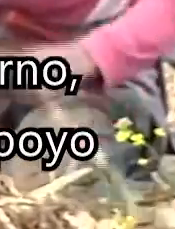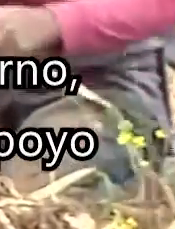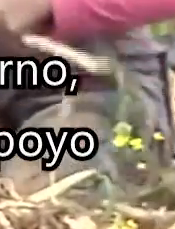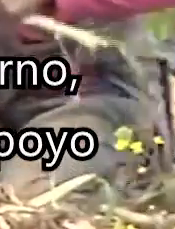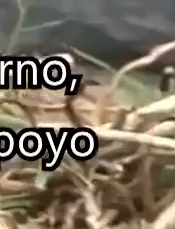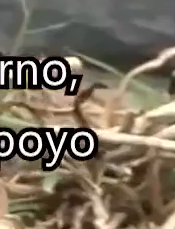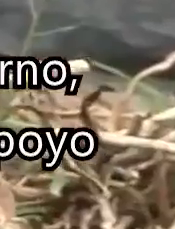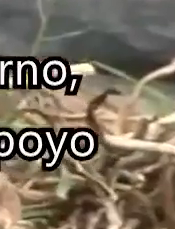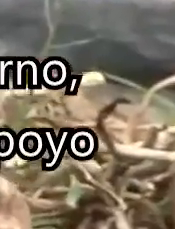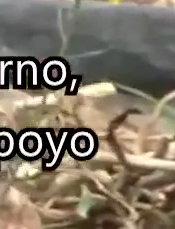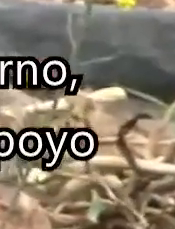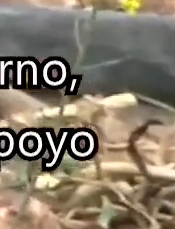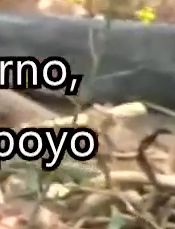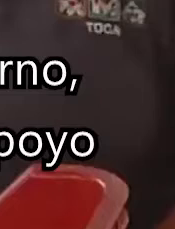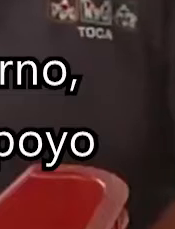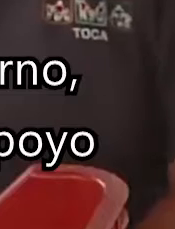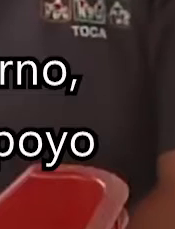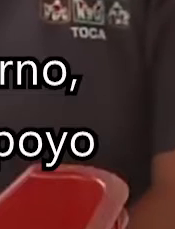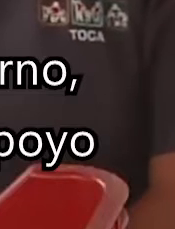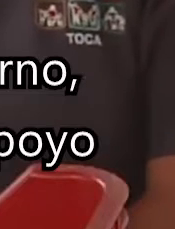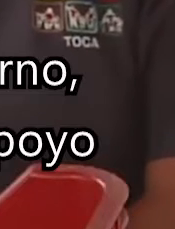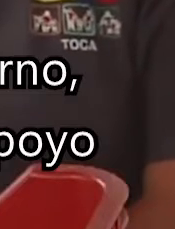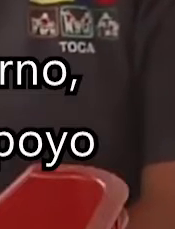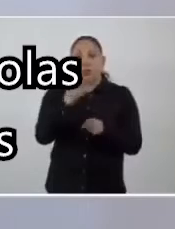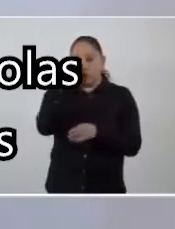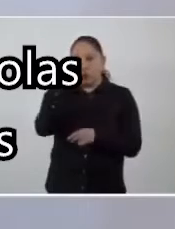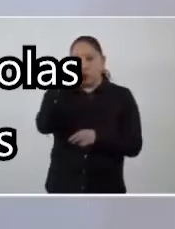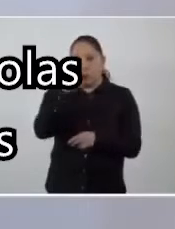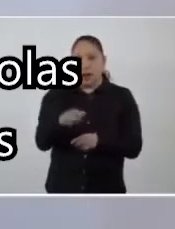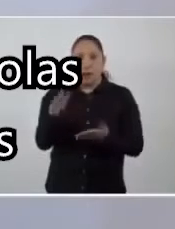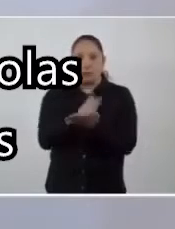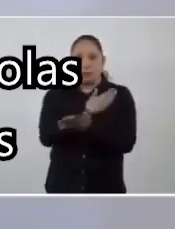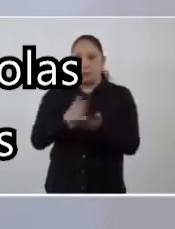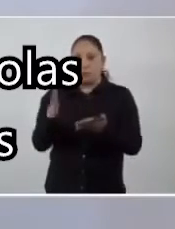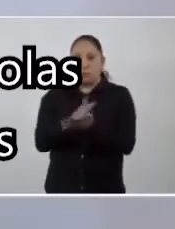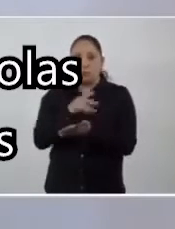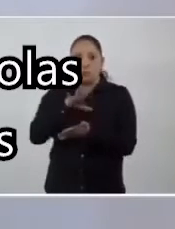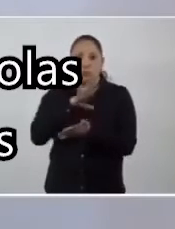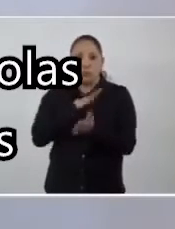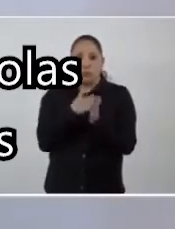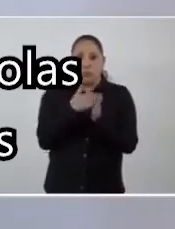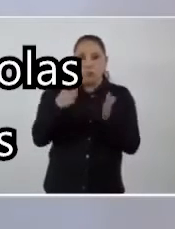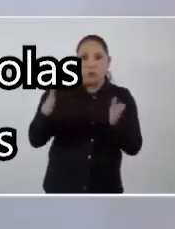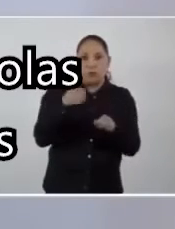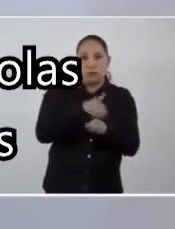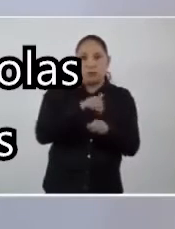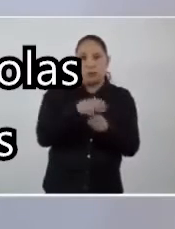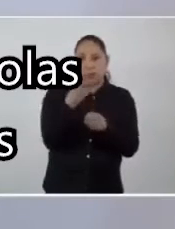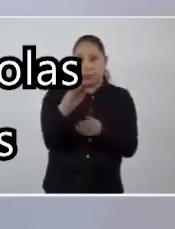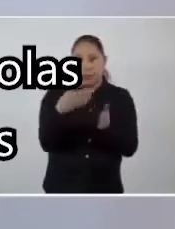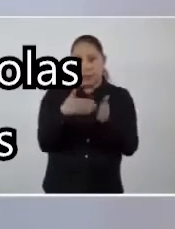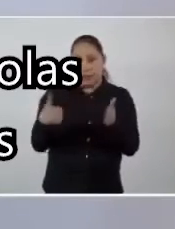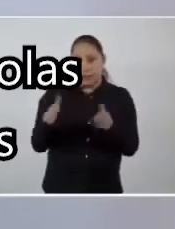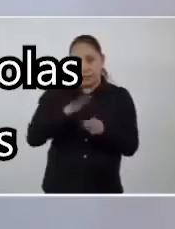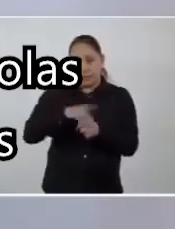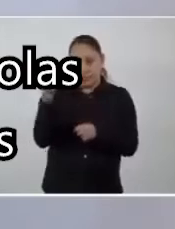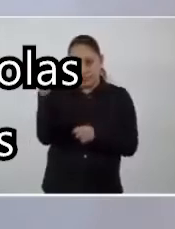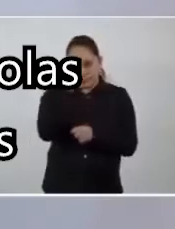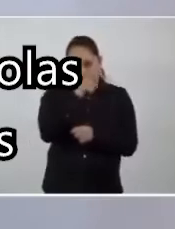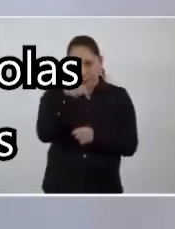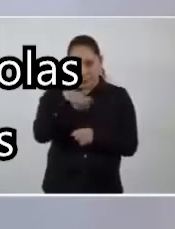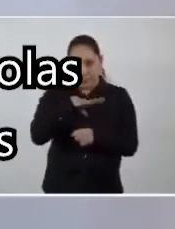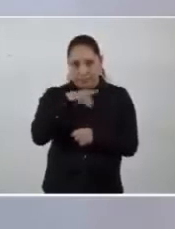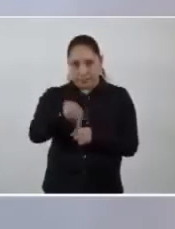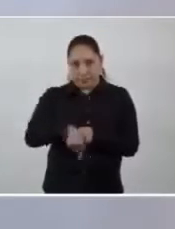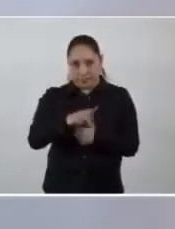de conservación de la capital, informó la jefa de gobierno Claudia Sheinbaum, quien resaltó el apoyo que se brinda a los productores agrícolas para